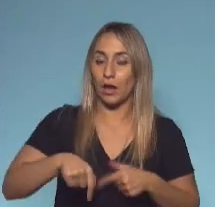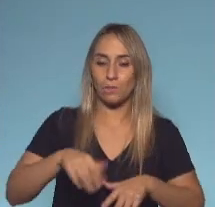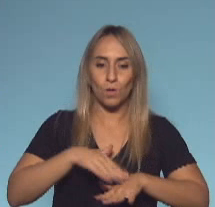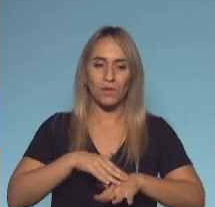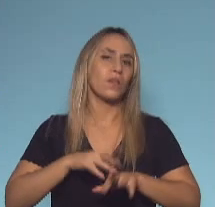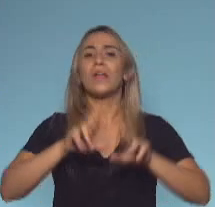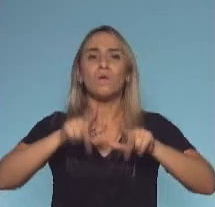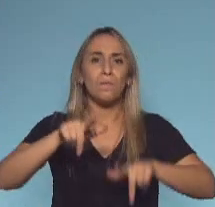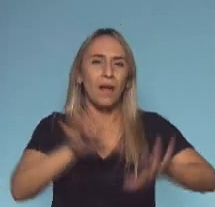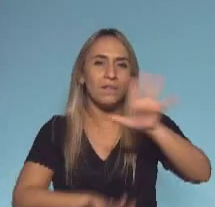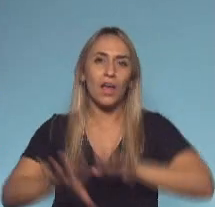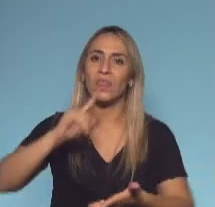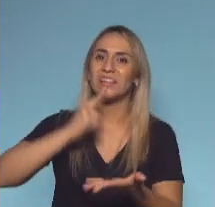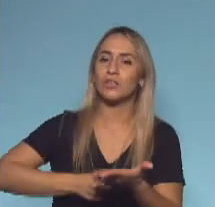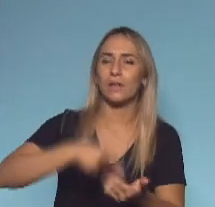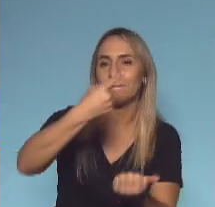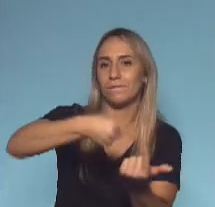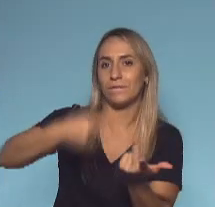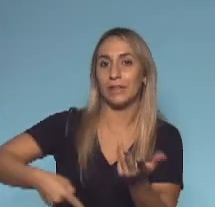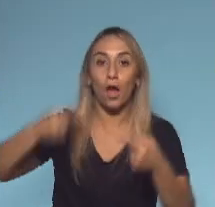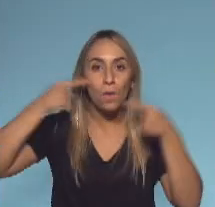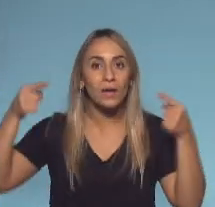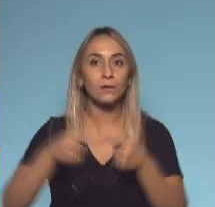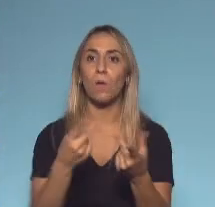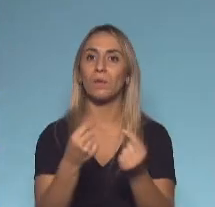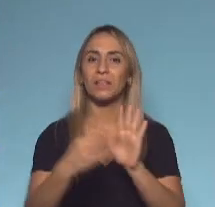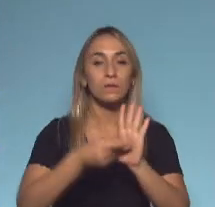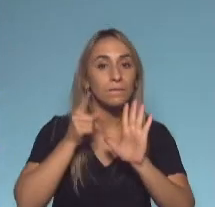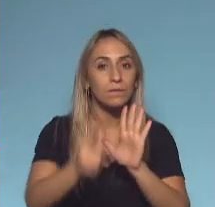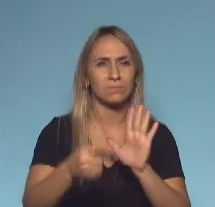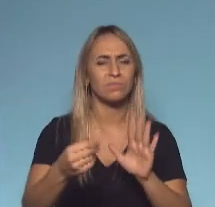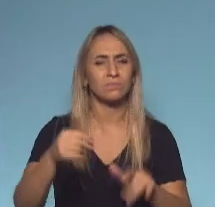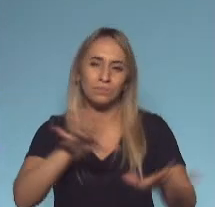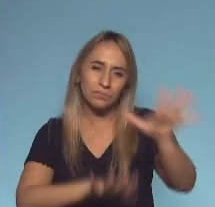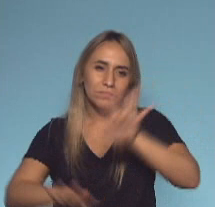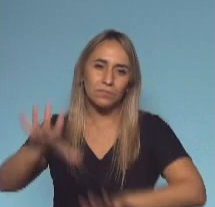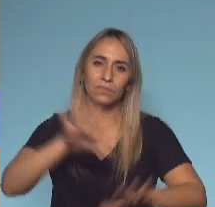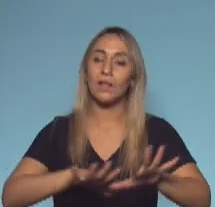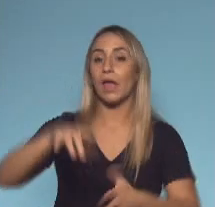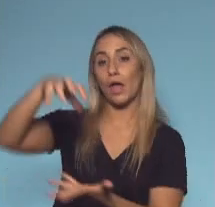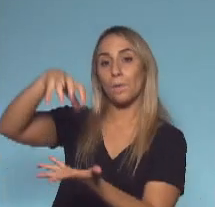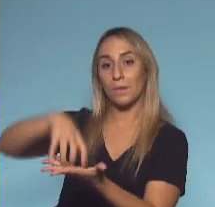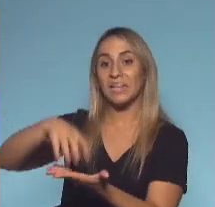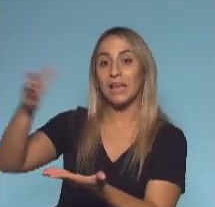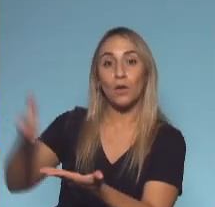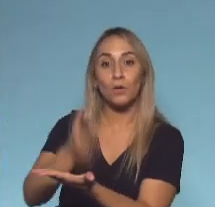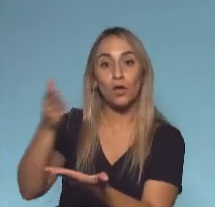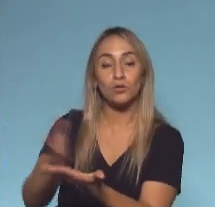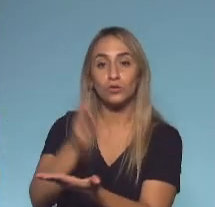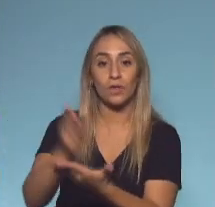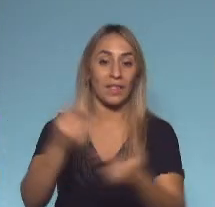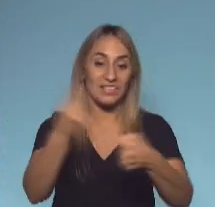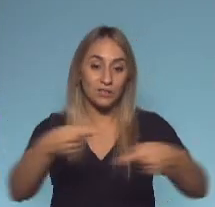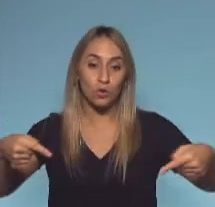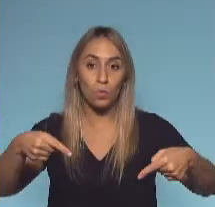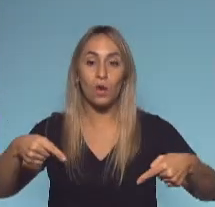planificación de varias medidas para contener los precios es acuerdos con empresas proveedoras de insumos industriales y de